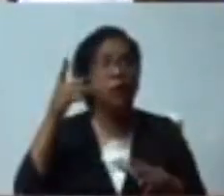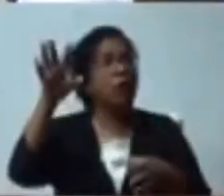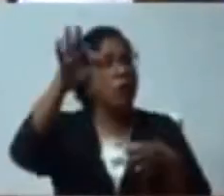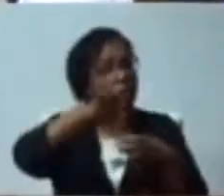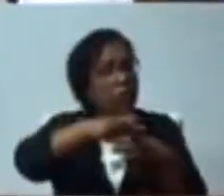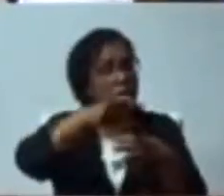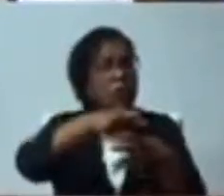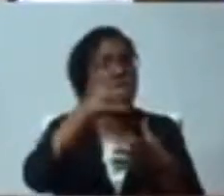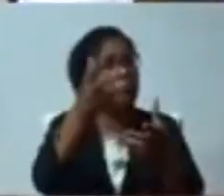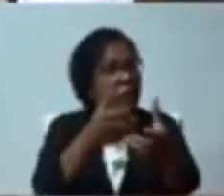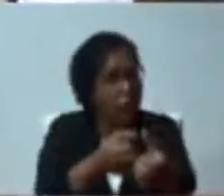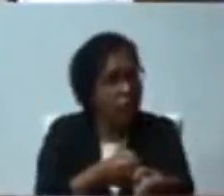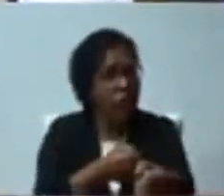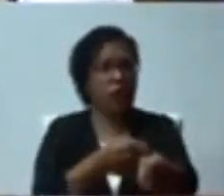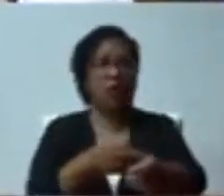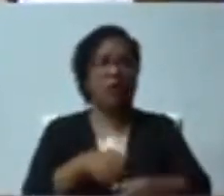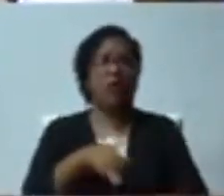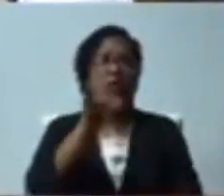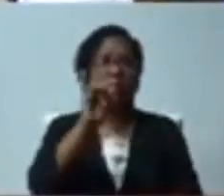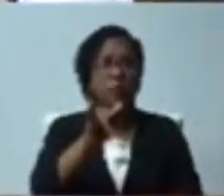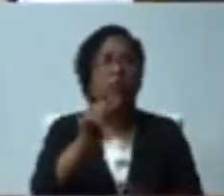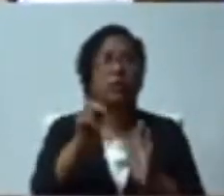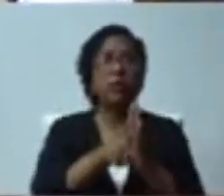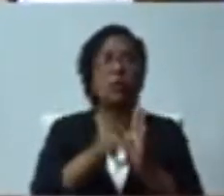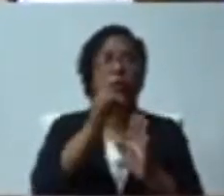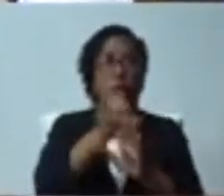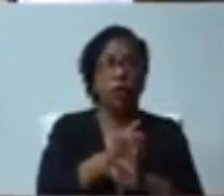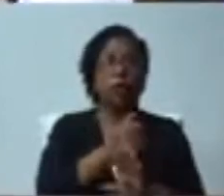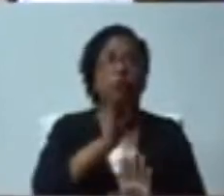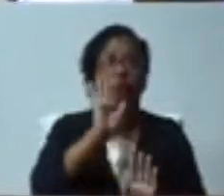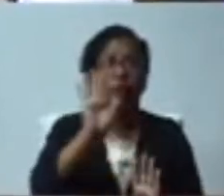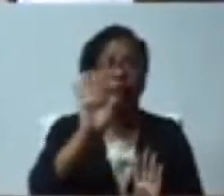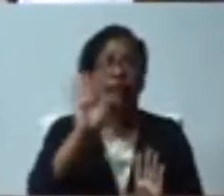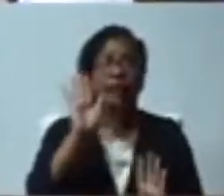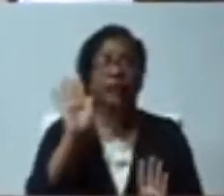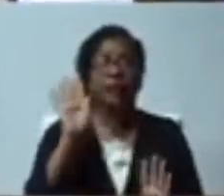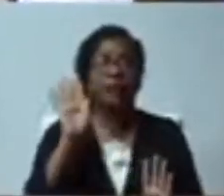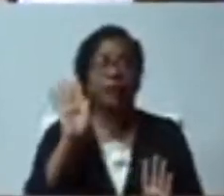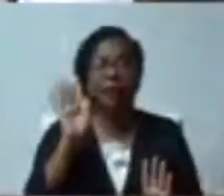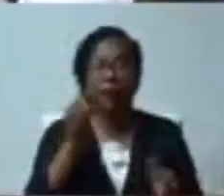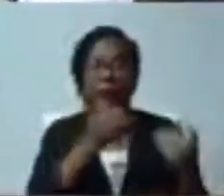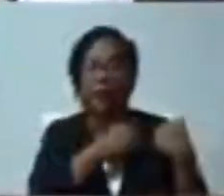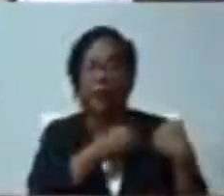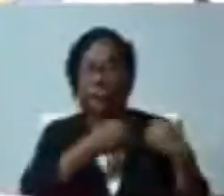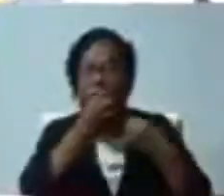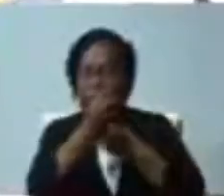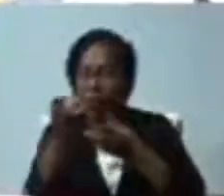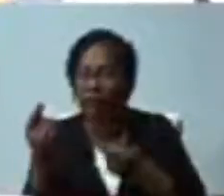confianza por esta situación. Déjeme ver qué me tiene el vocero de la bancada.